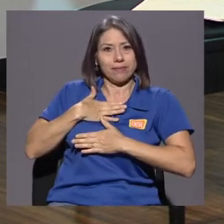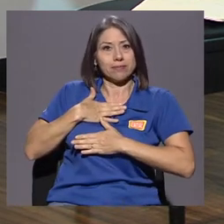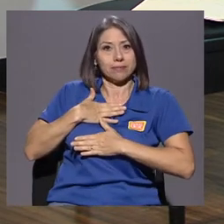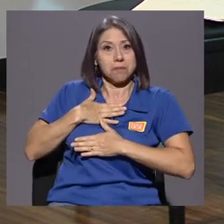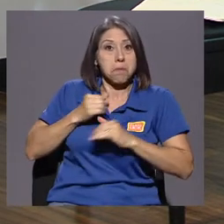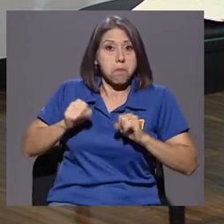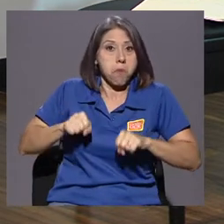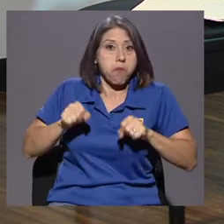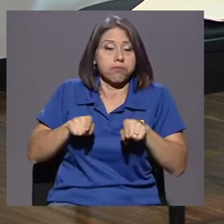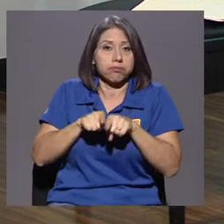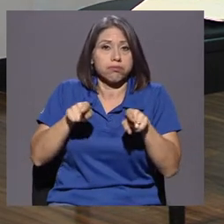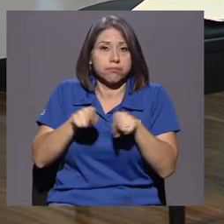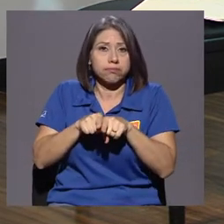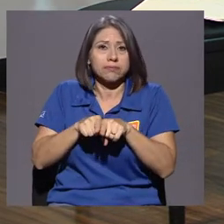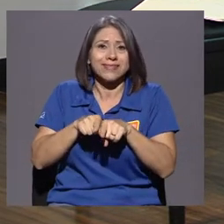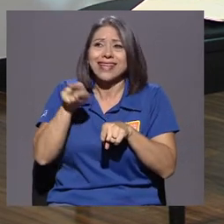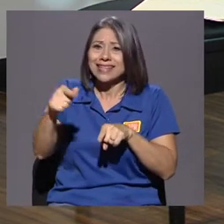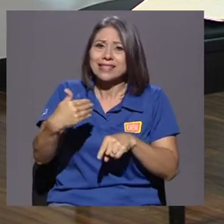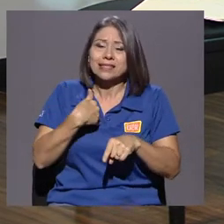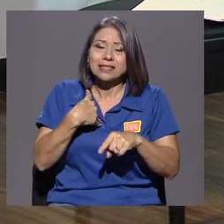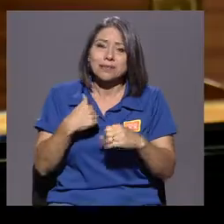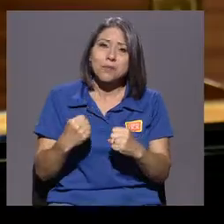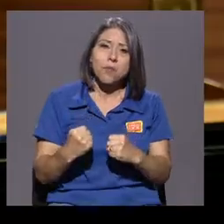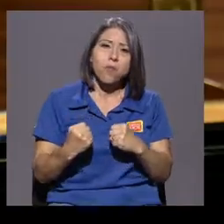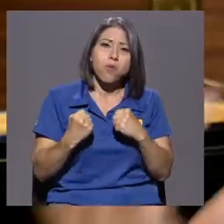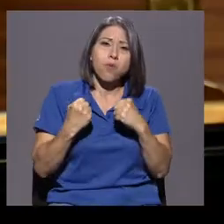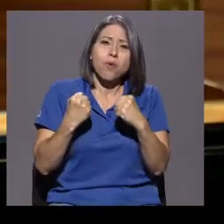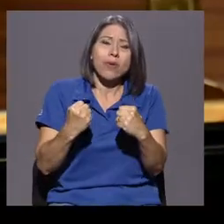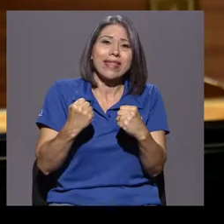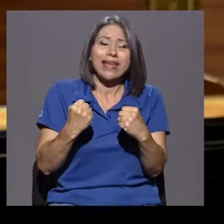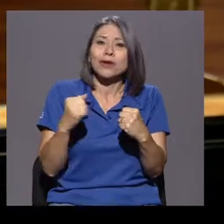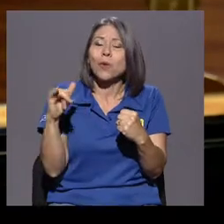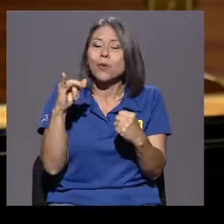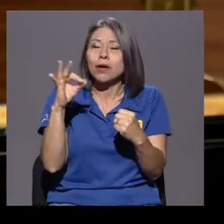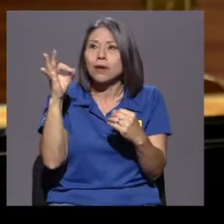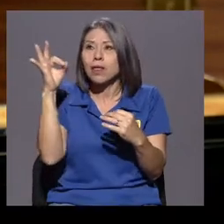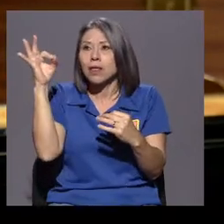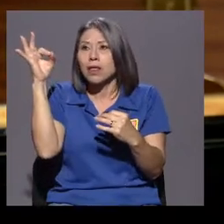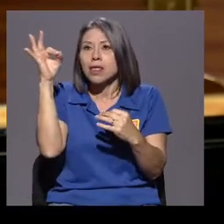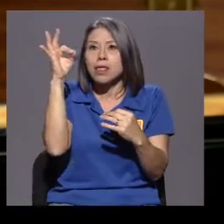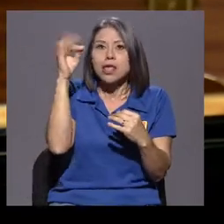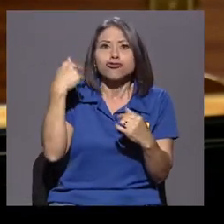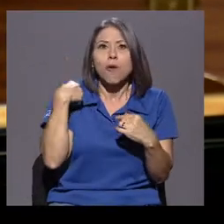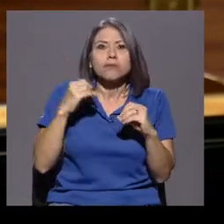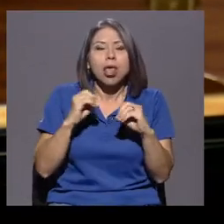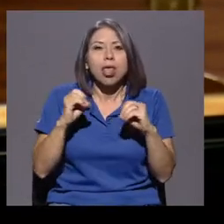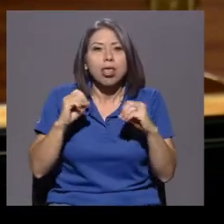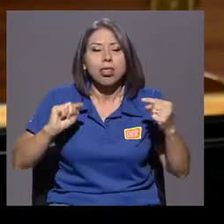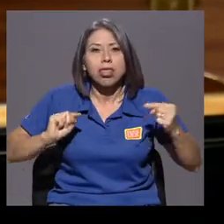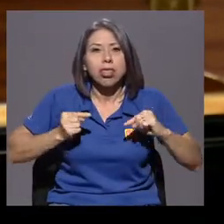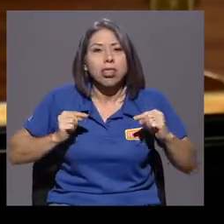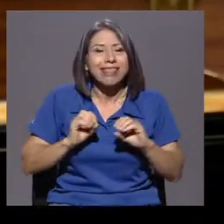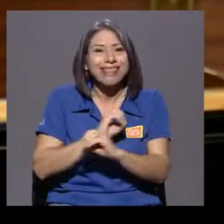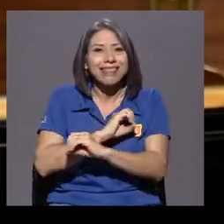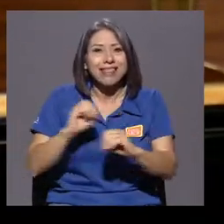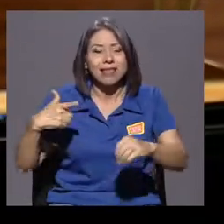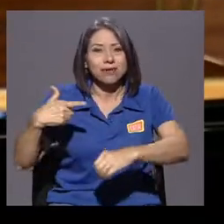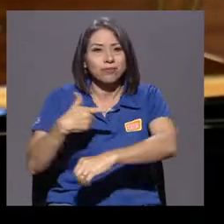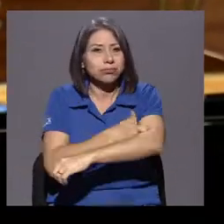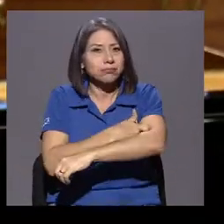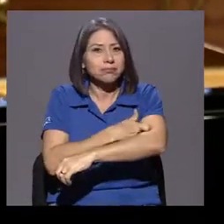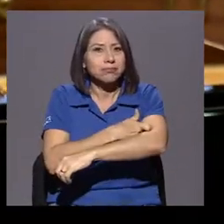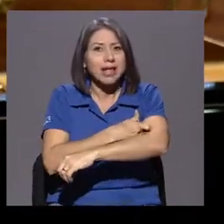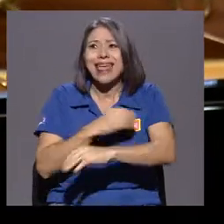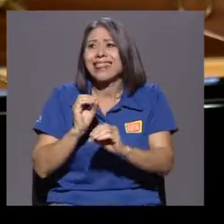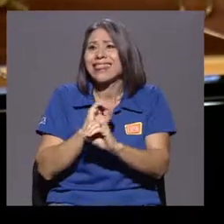un cierto poder casi hipnótico sobre mí que hacía que no me doliera no me dolían las funciones y